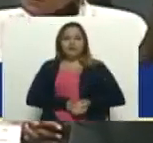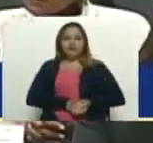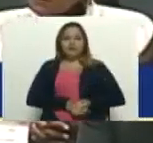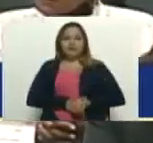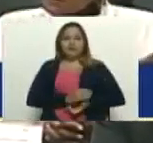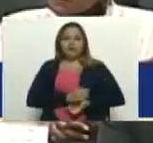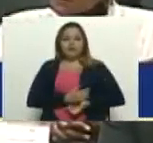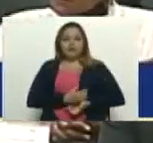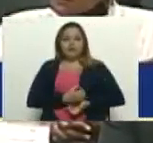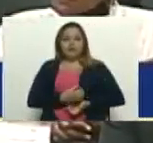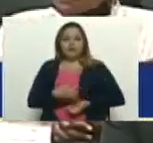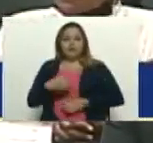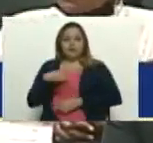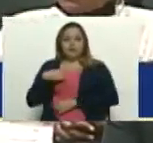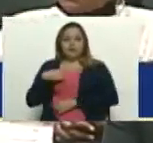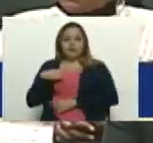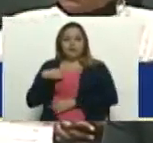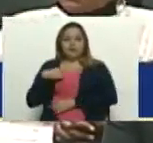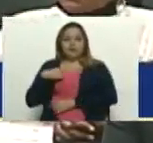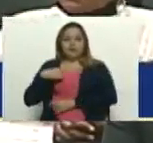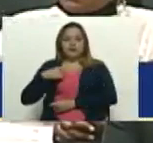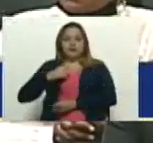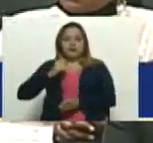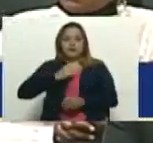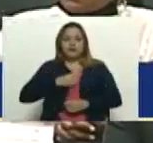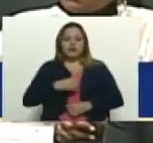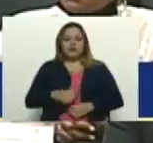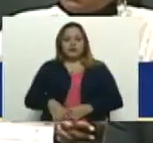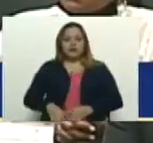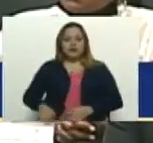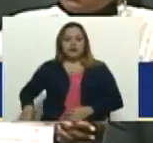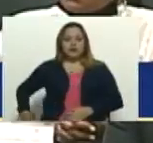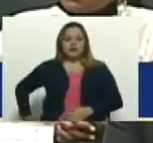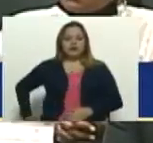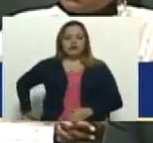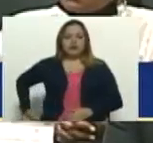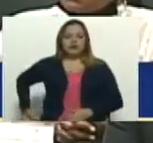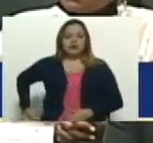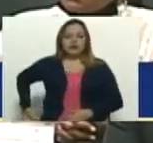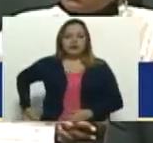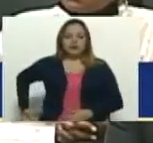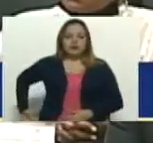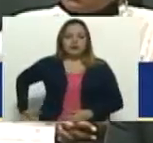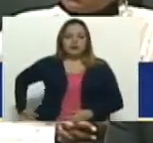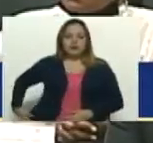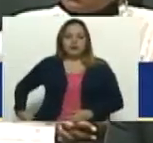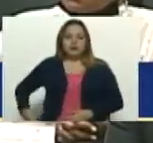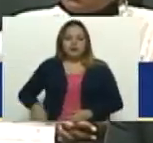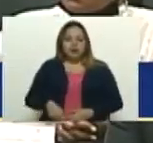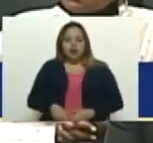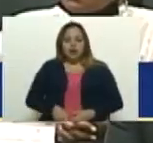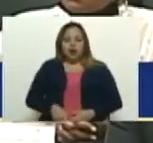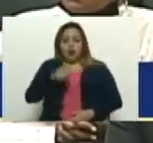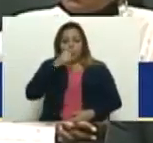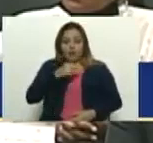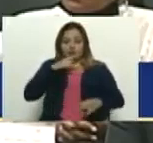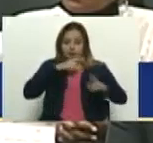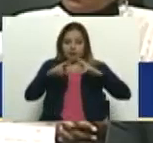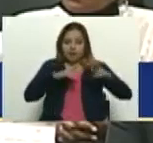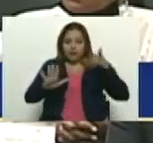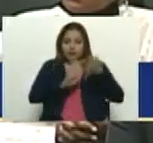Hablaba el compañero historiador, citando a Alí, decía que las oligarquías